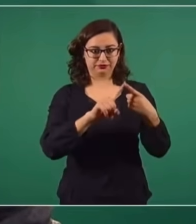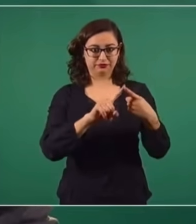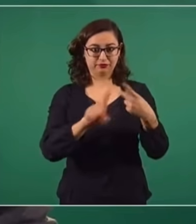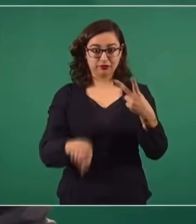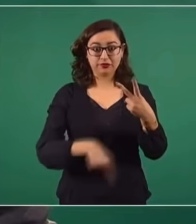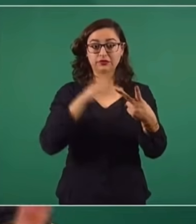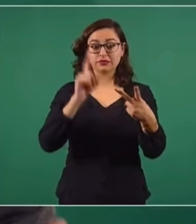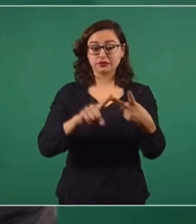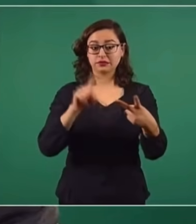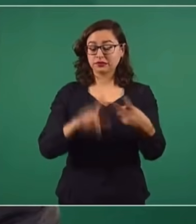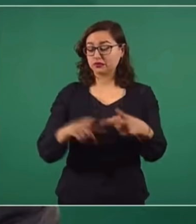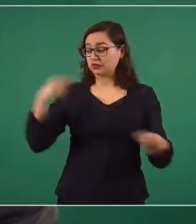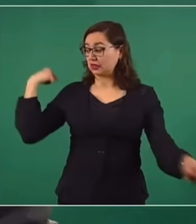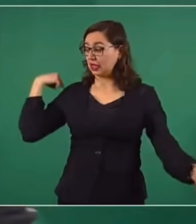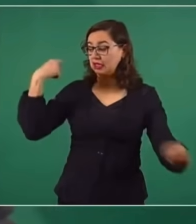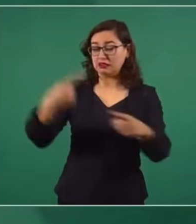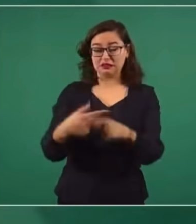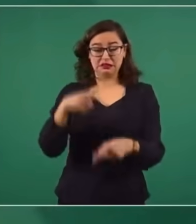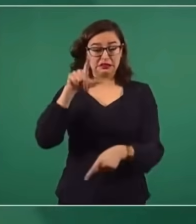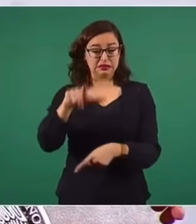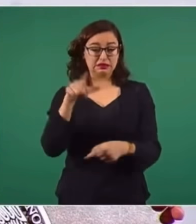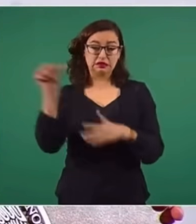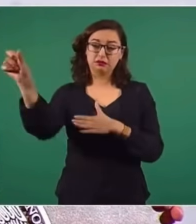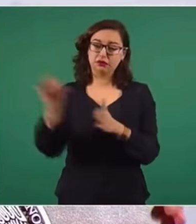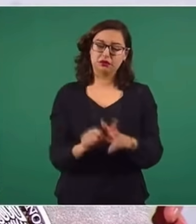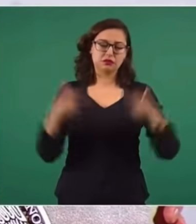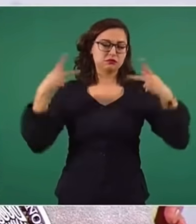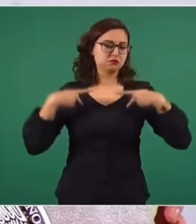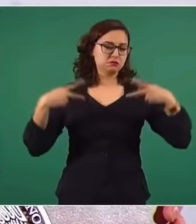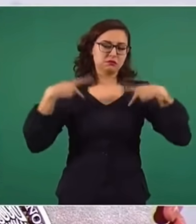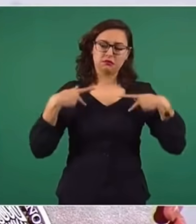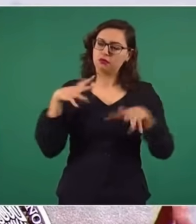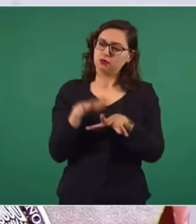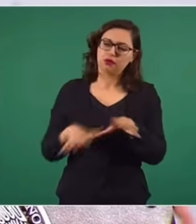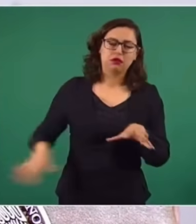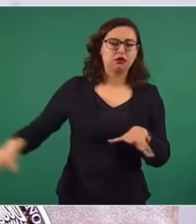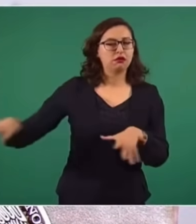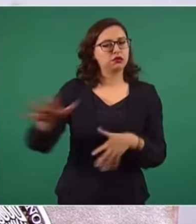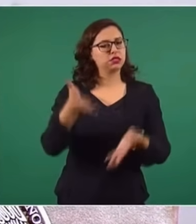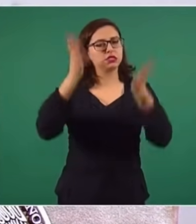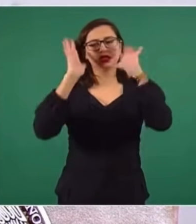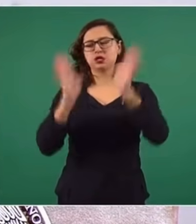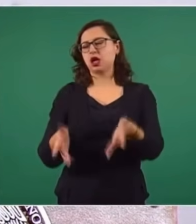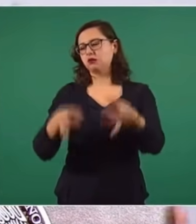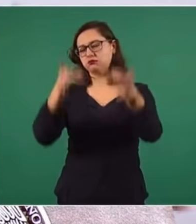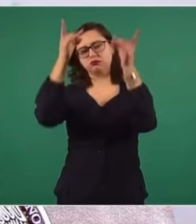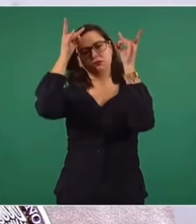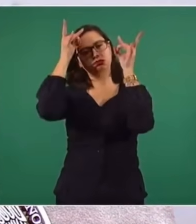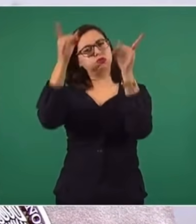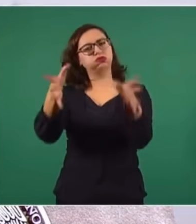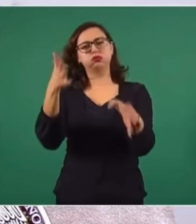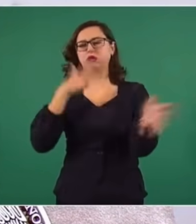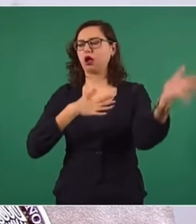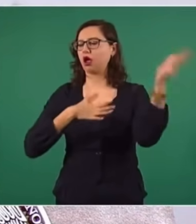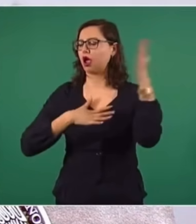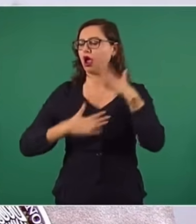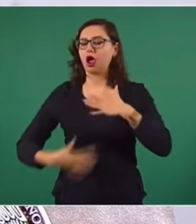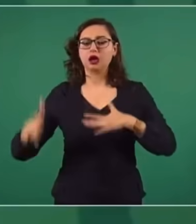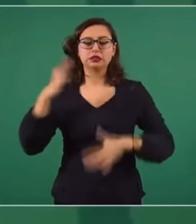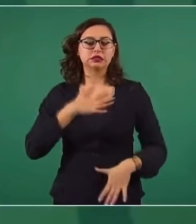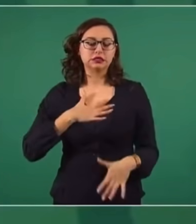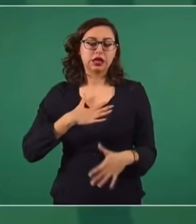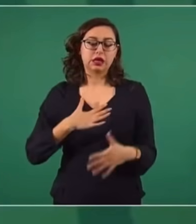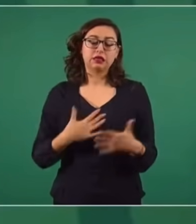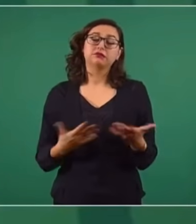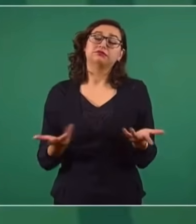luego cansada, fatigada de tener estos largos meses de epidemia. Lo que uno le puede